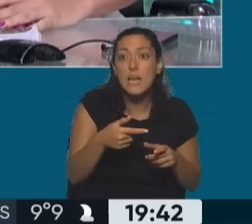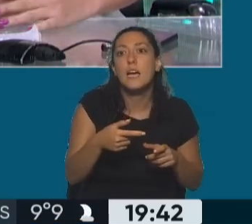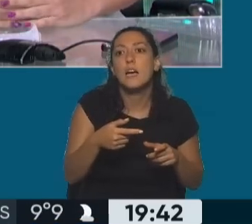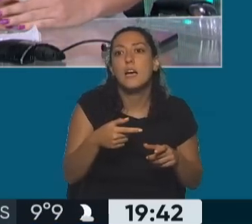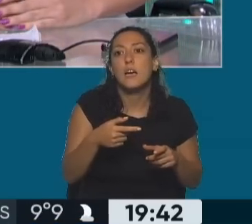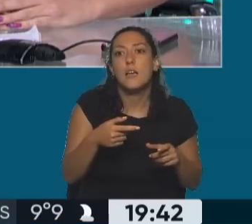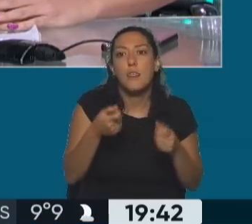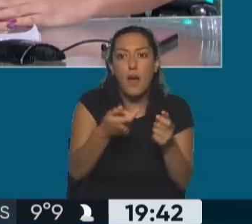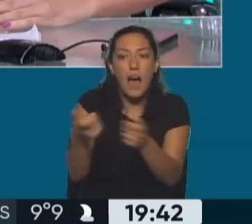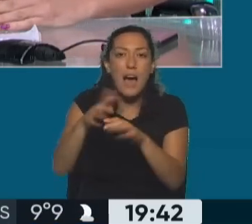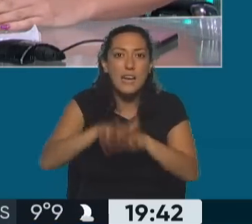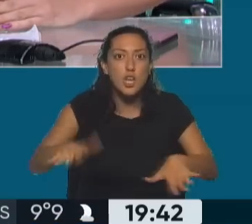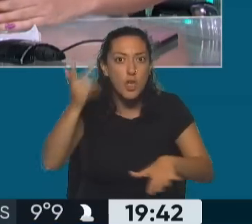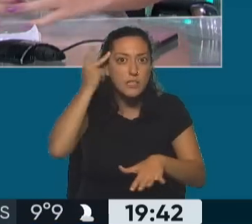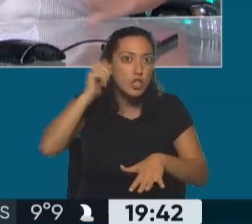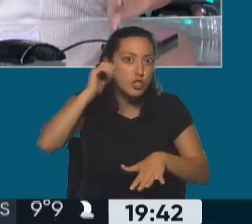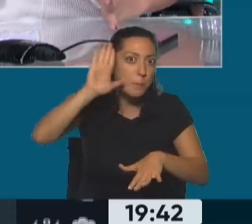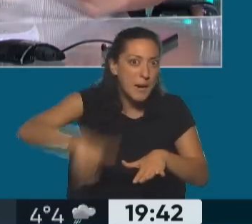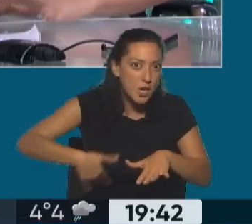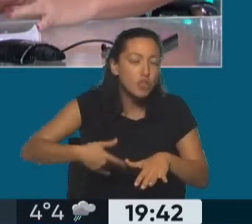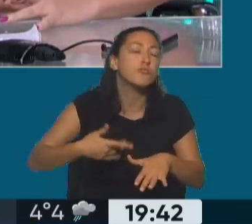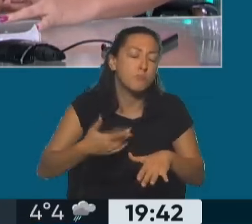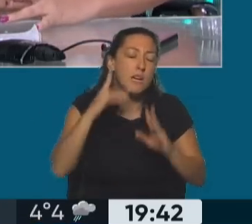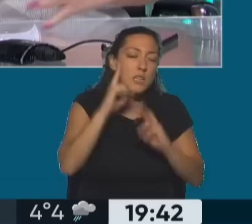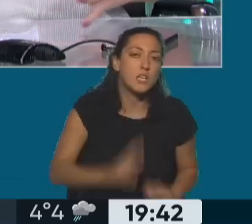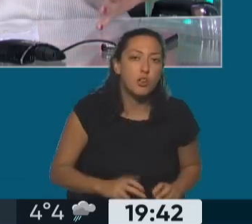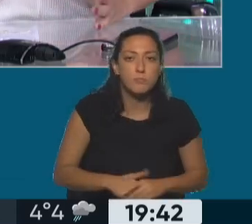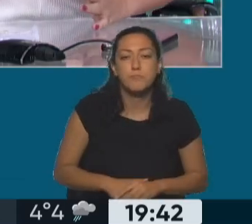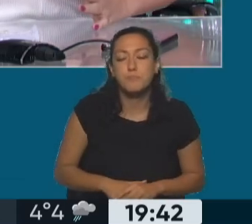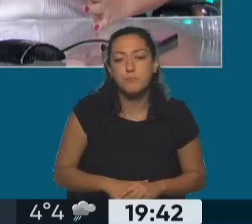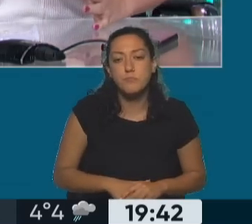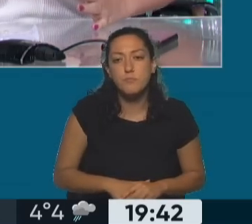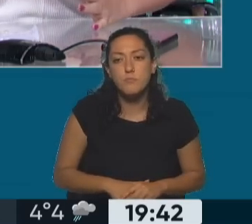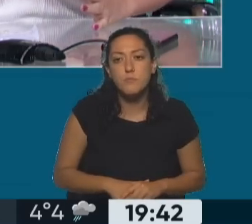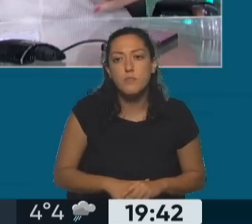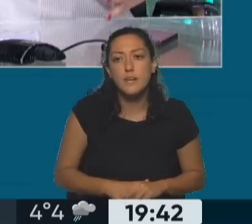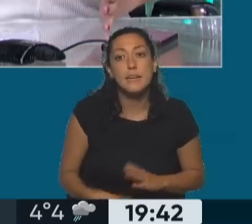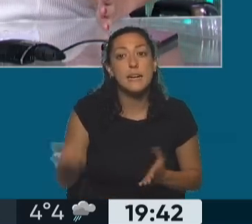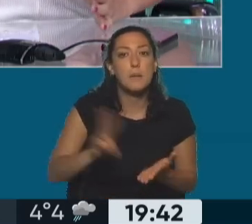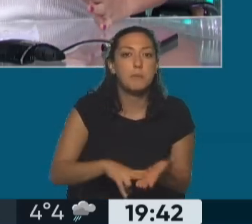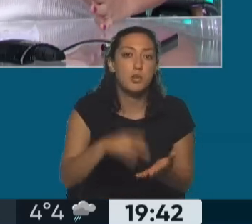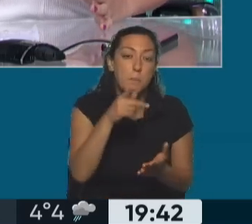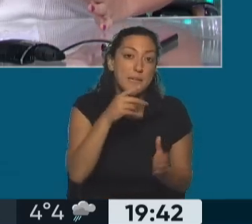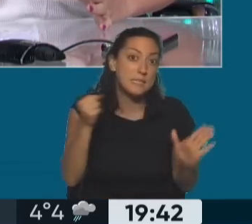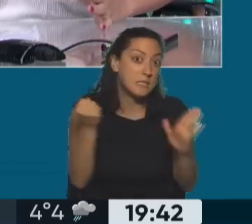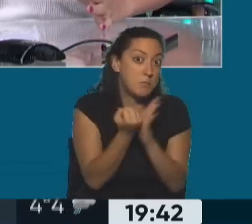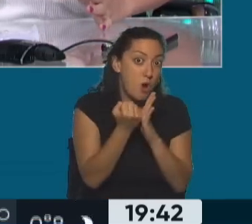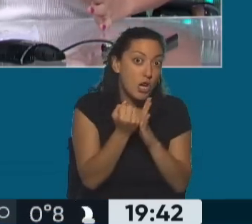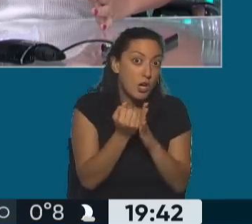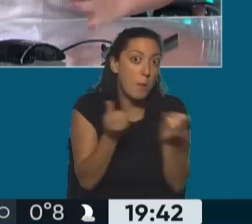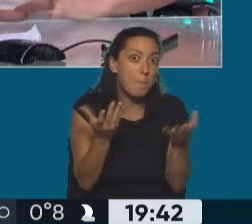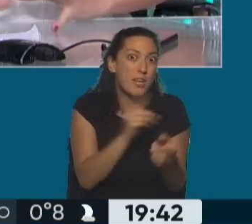armas incluso a menores de edad. Así que, bueno, una cuestión, repito, si se quiere, un poco simbólica, porque sí, sabemos que el